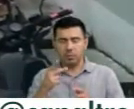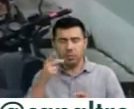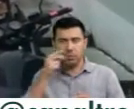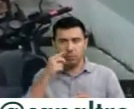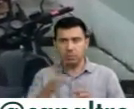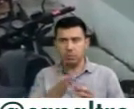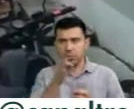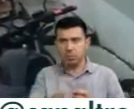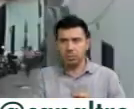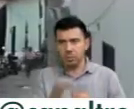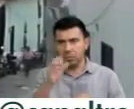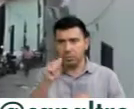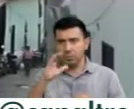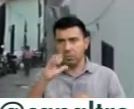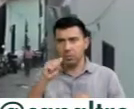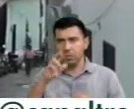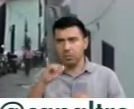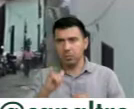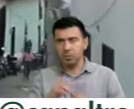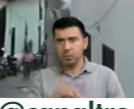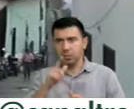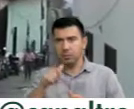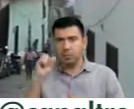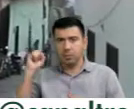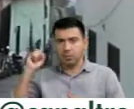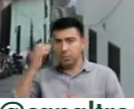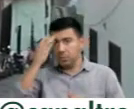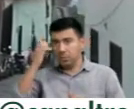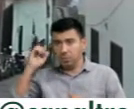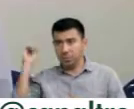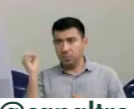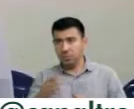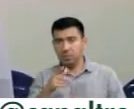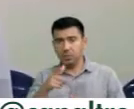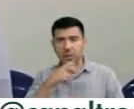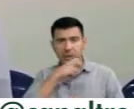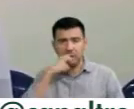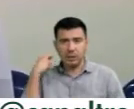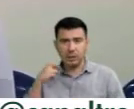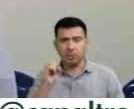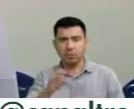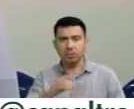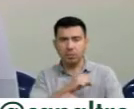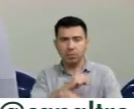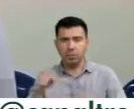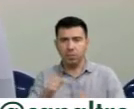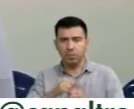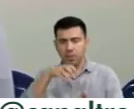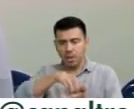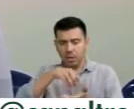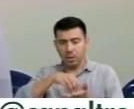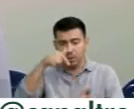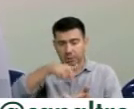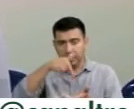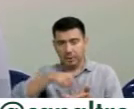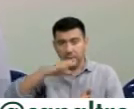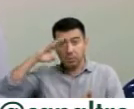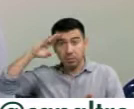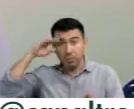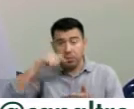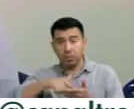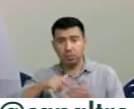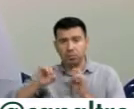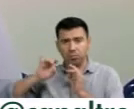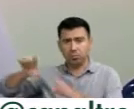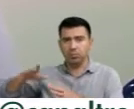granada impacta o es lanzada a la parte de atrás de la estación de policía. Un rechazo total, pero bueno, no